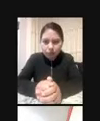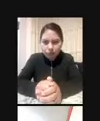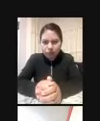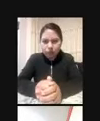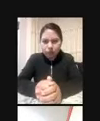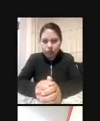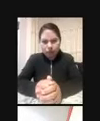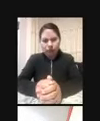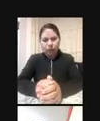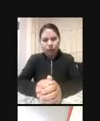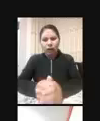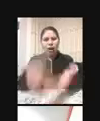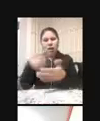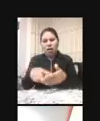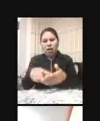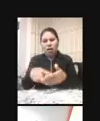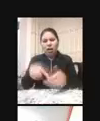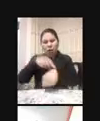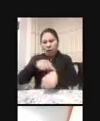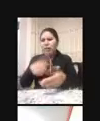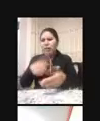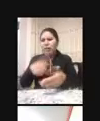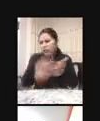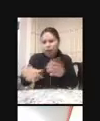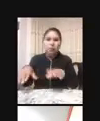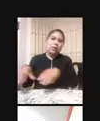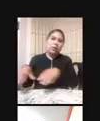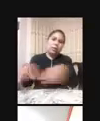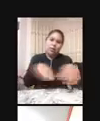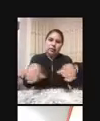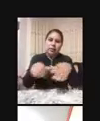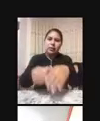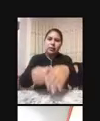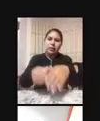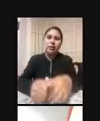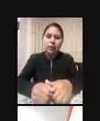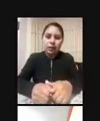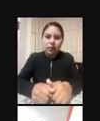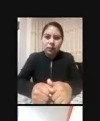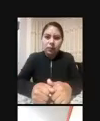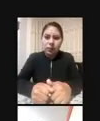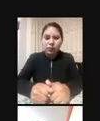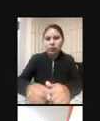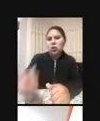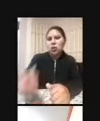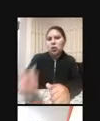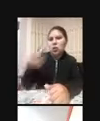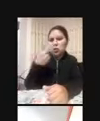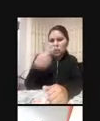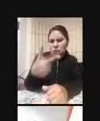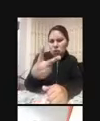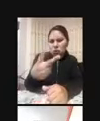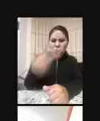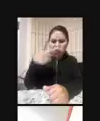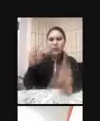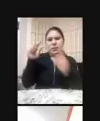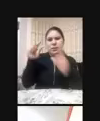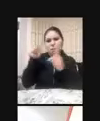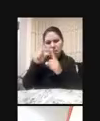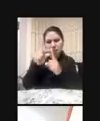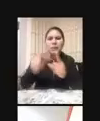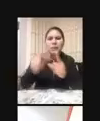¿sí? Si bien el licenciado Adrián decía, ¿no?, que la comprensión es con dos palabras hasta tres, entonces más les ayuda